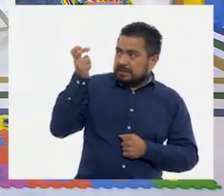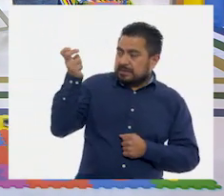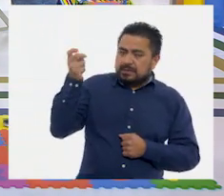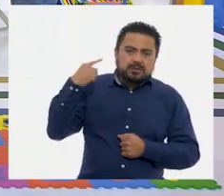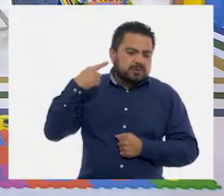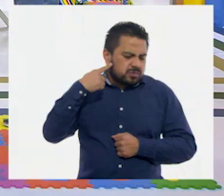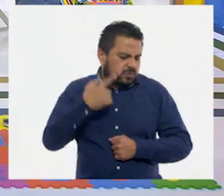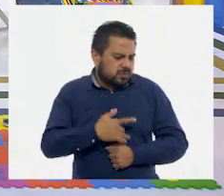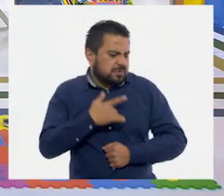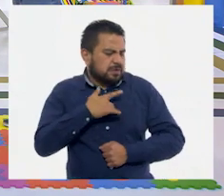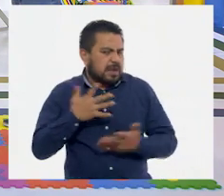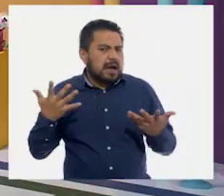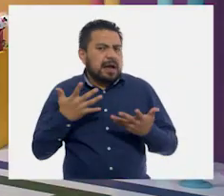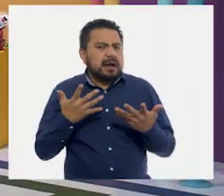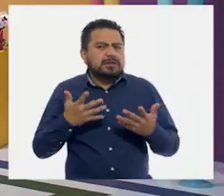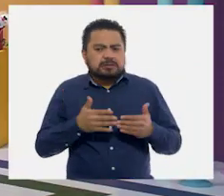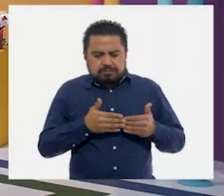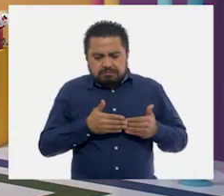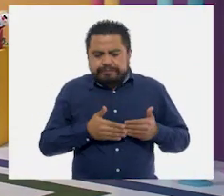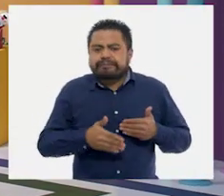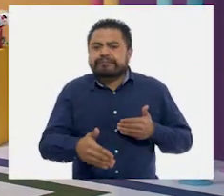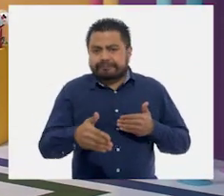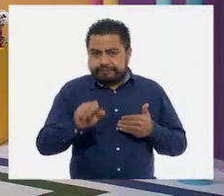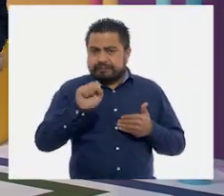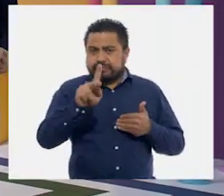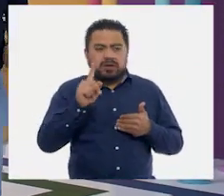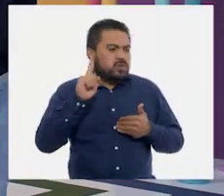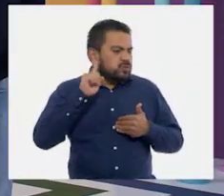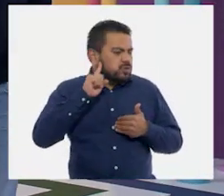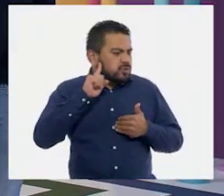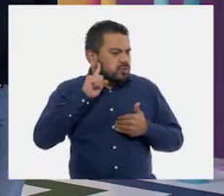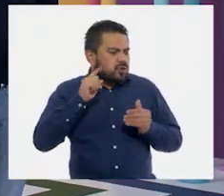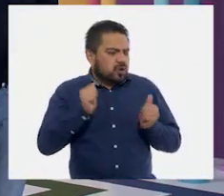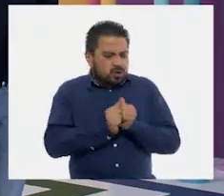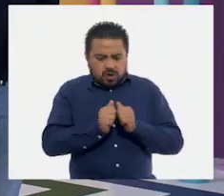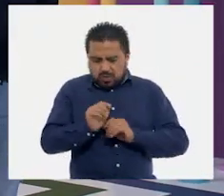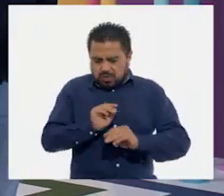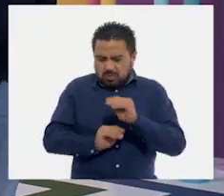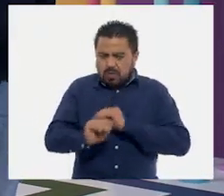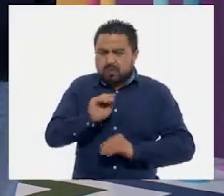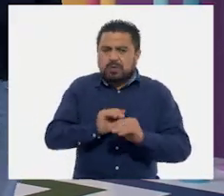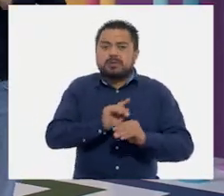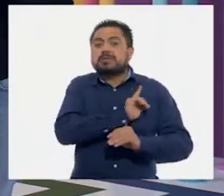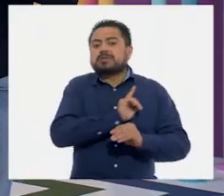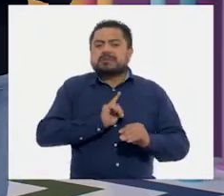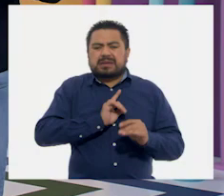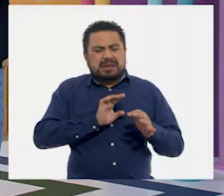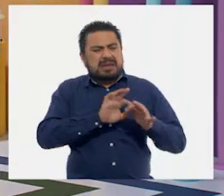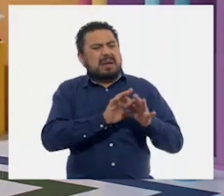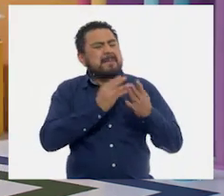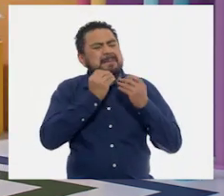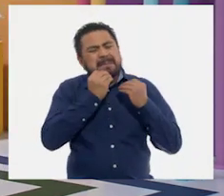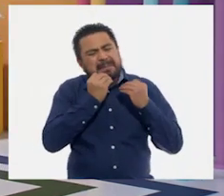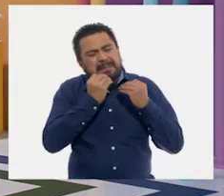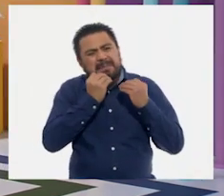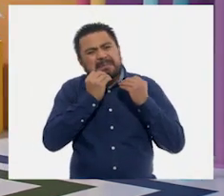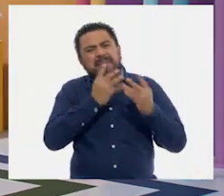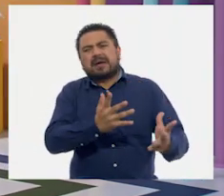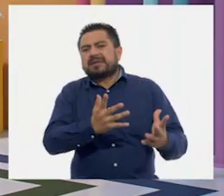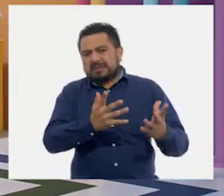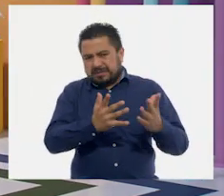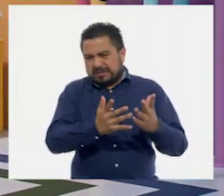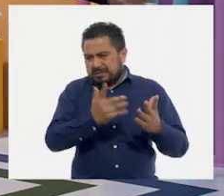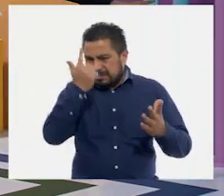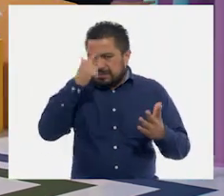sonido y vamos a hacer la secuencia. Okay. Sonido y movimiento. Tiene que quedar maravillosamente